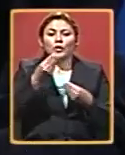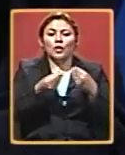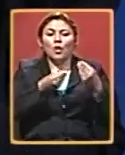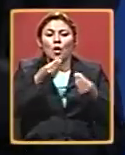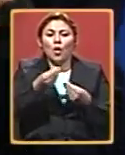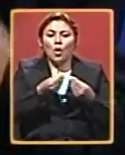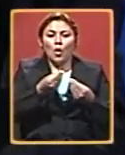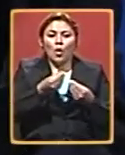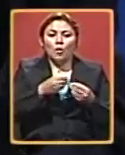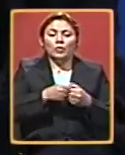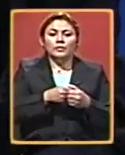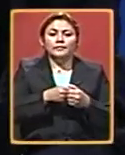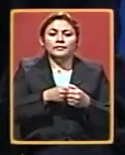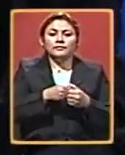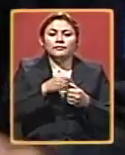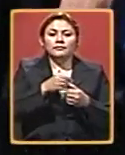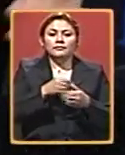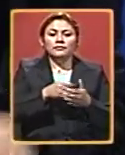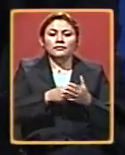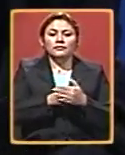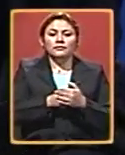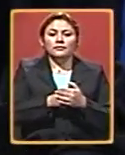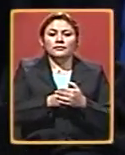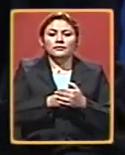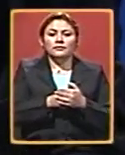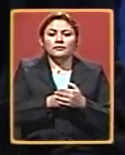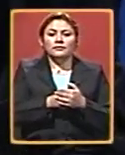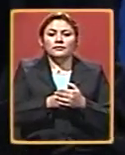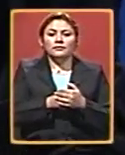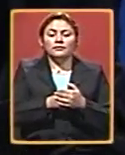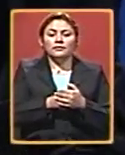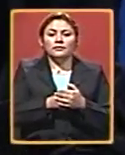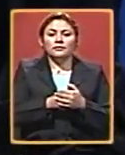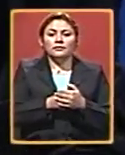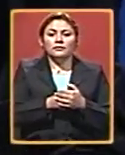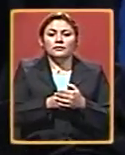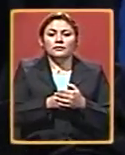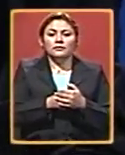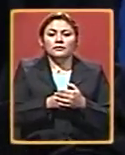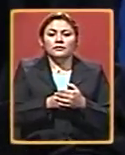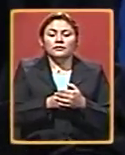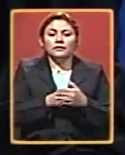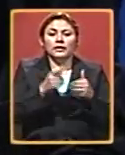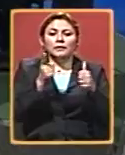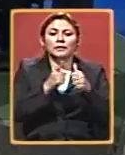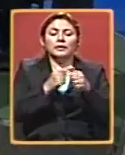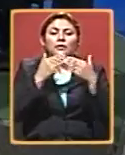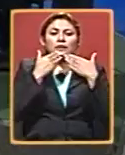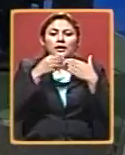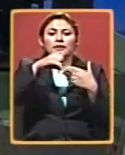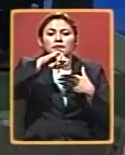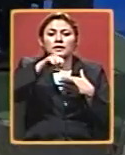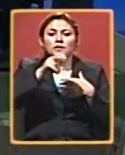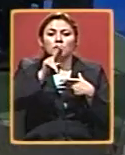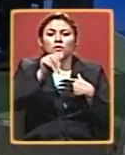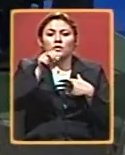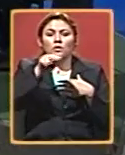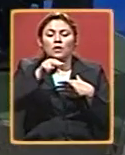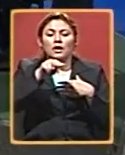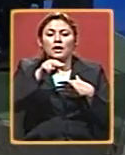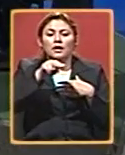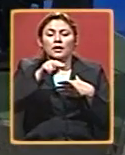las cooperativas y cuál es la experiencia. Naturalmente, muy breve. Bueno, primero, gracias Juan por el